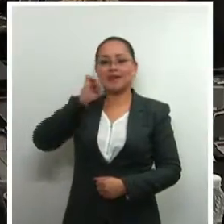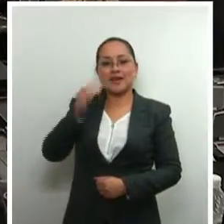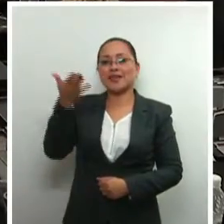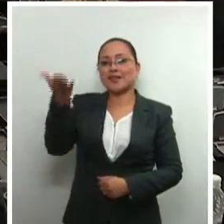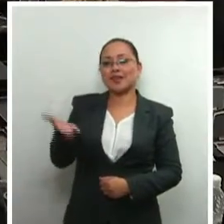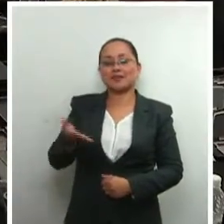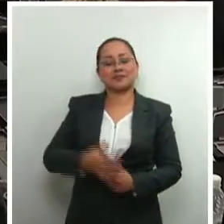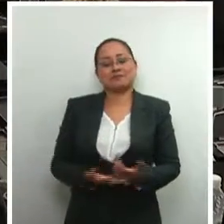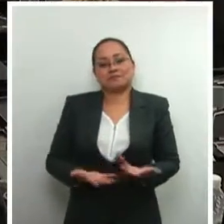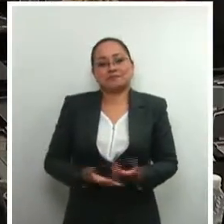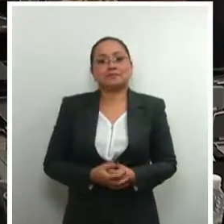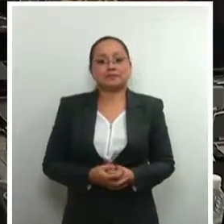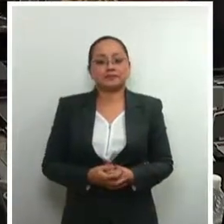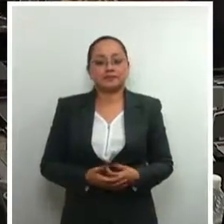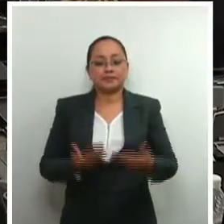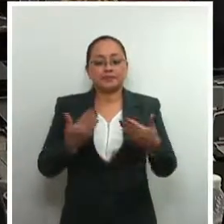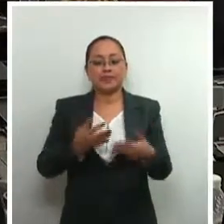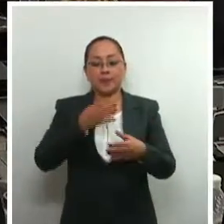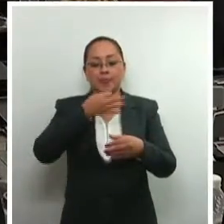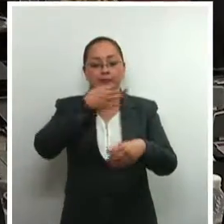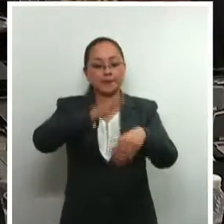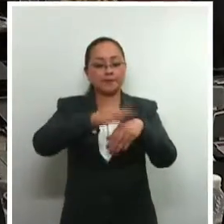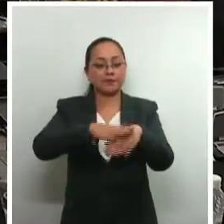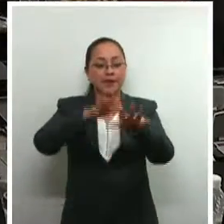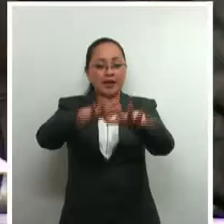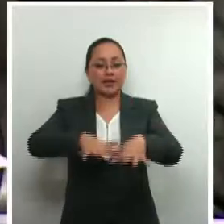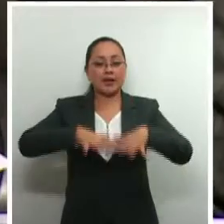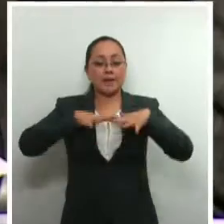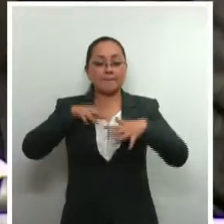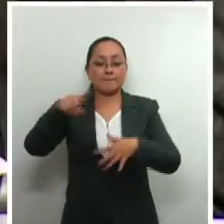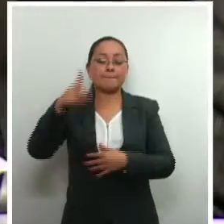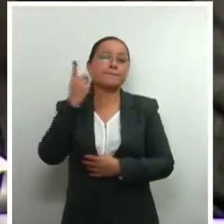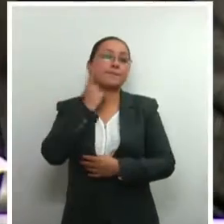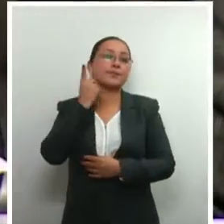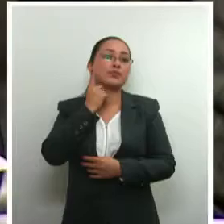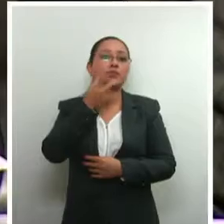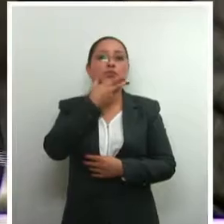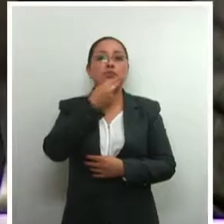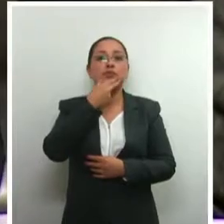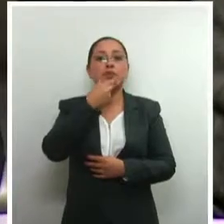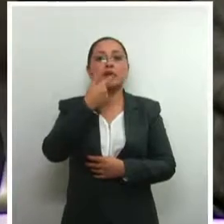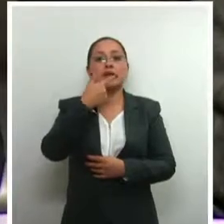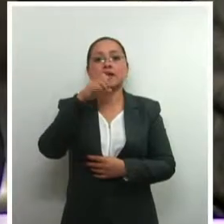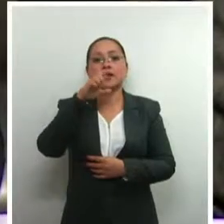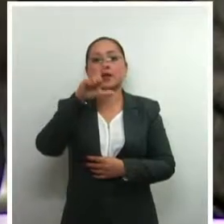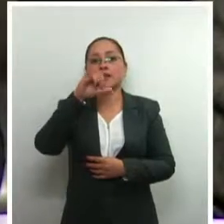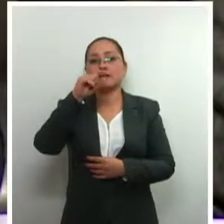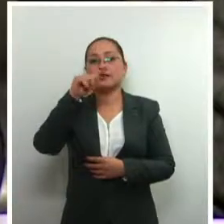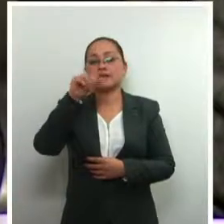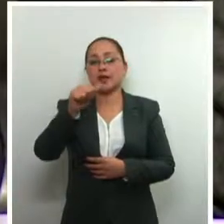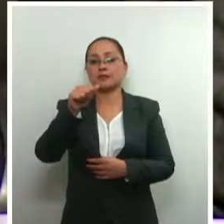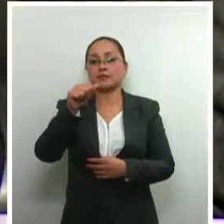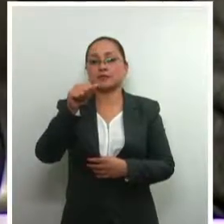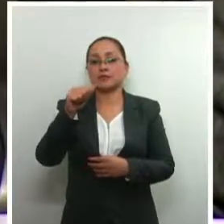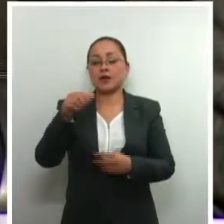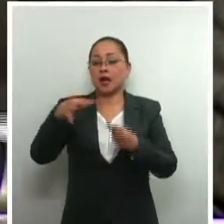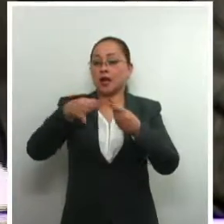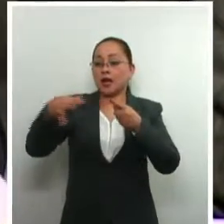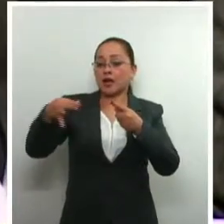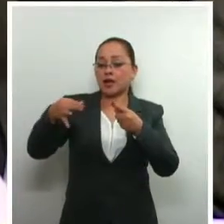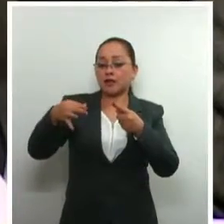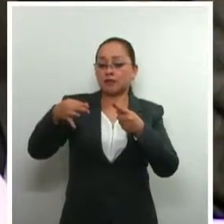que se pidió. Informo a la Asamblea que el diputado Carlos Gelista González ha retirado su